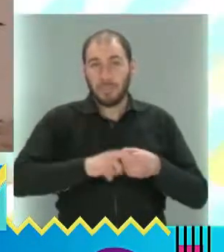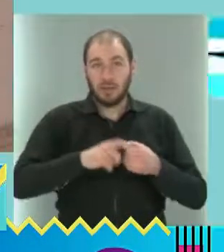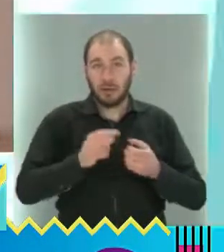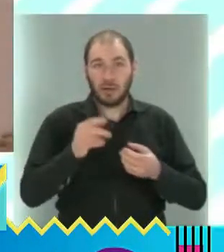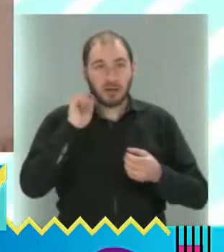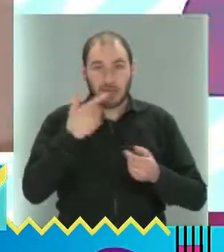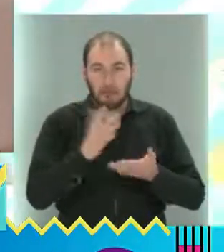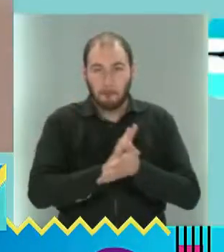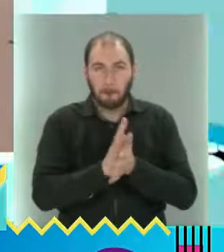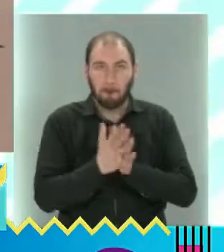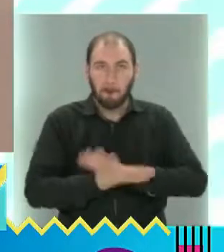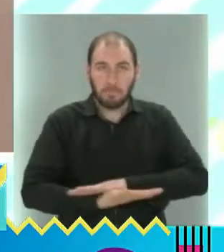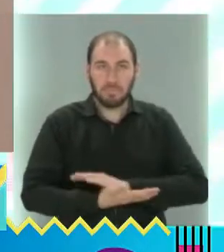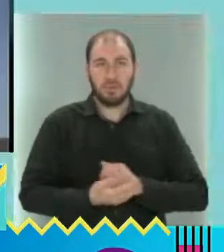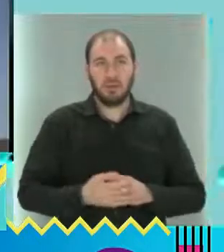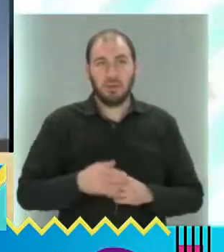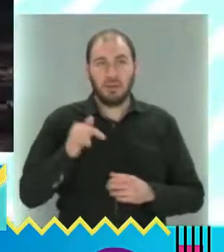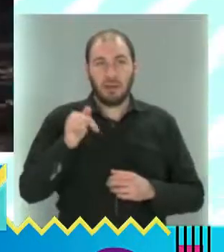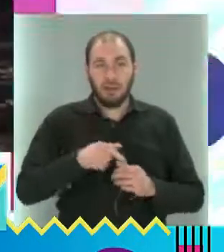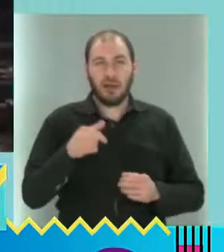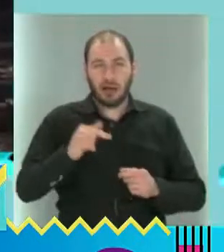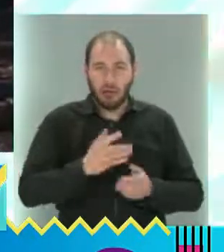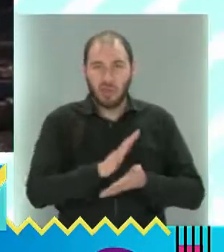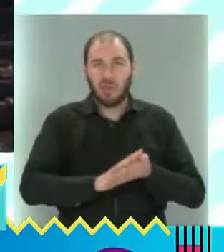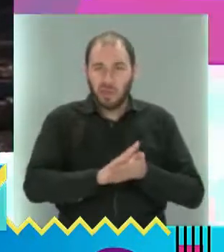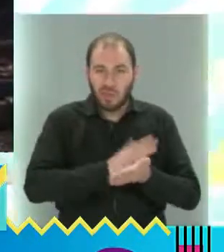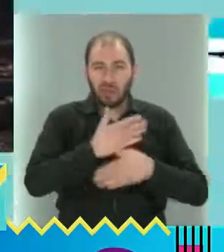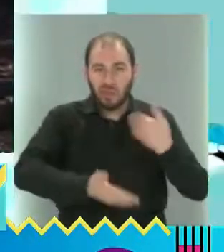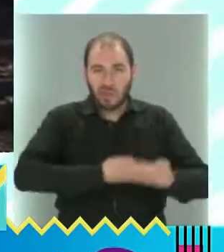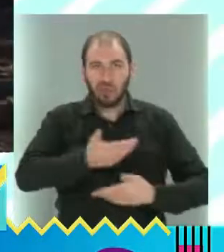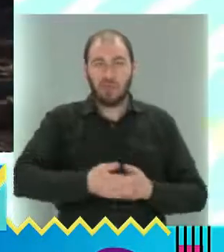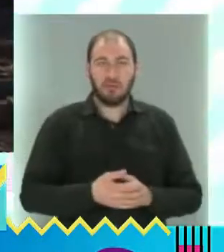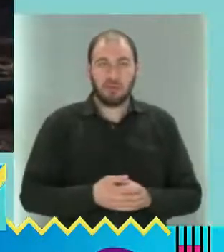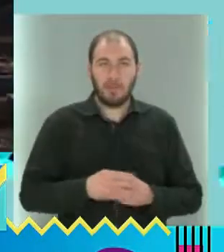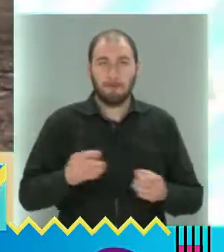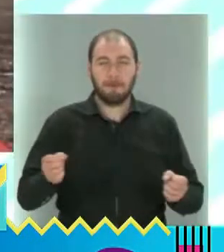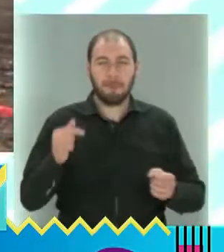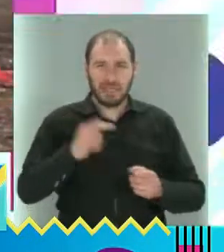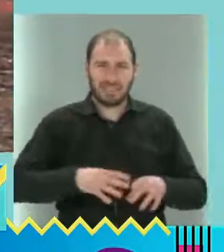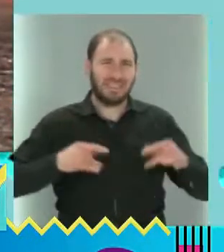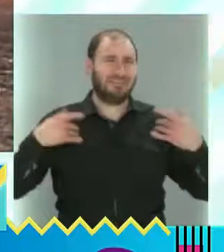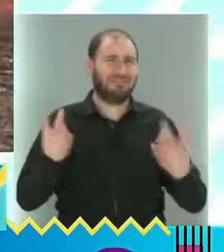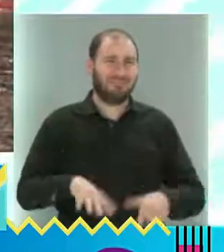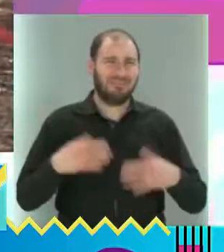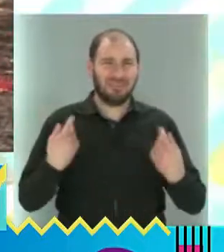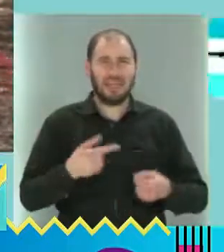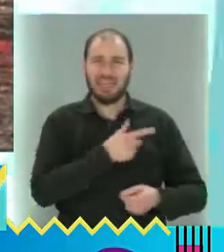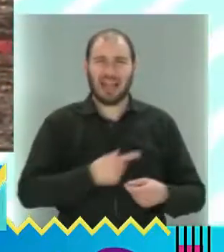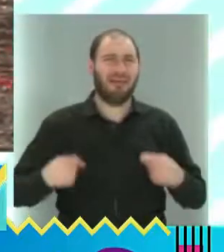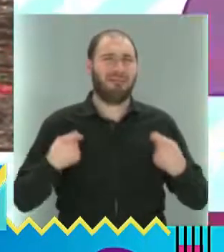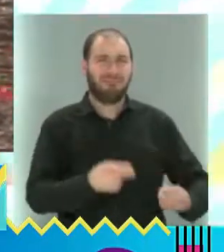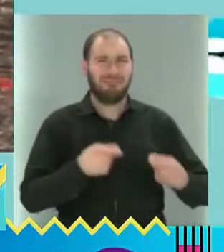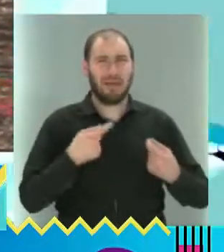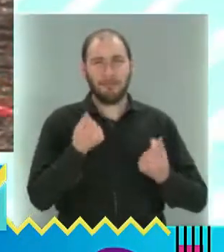gas. Y después este catch-up que estamos intentando hacer, que ha sido tremendamente costoso para las arcas del Estado, en